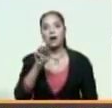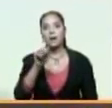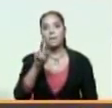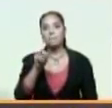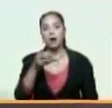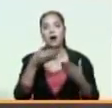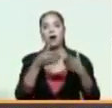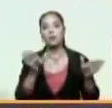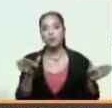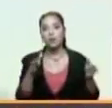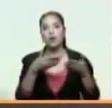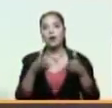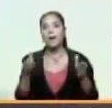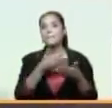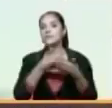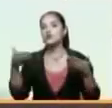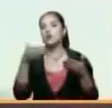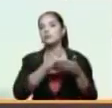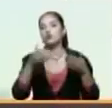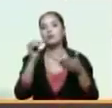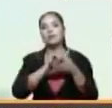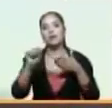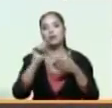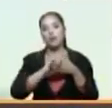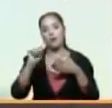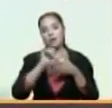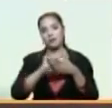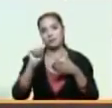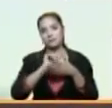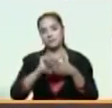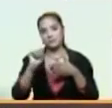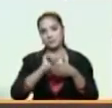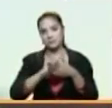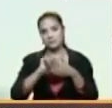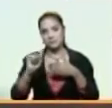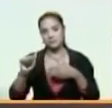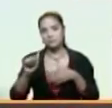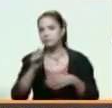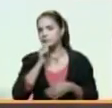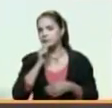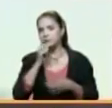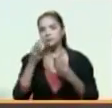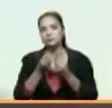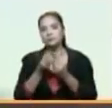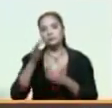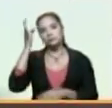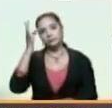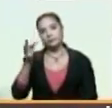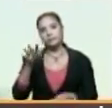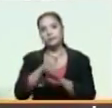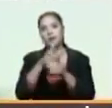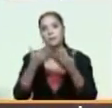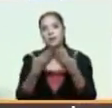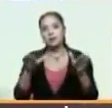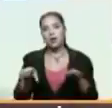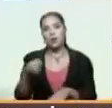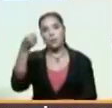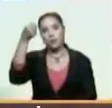cuentas en millones de dólares con un fiscal del Ministerio